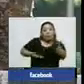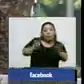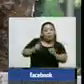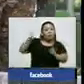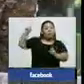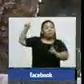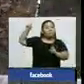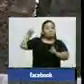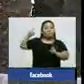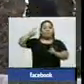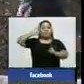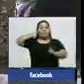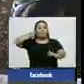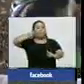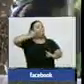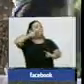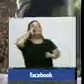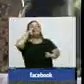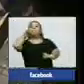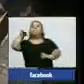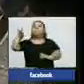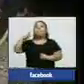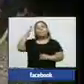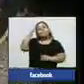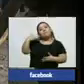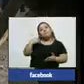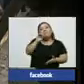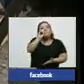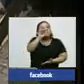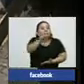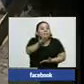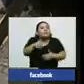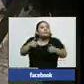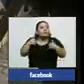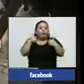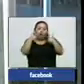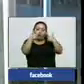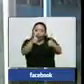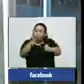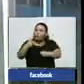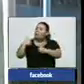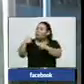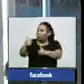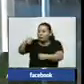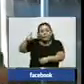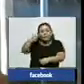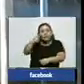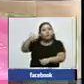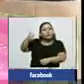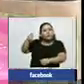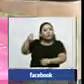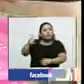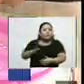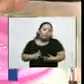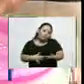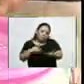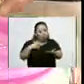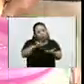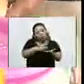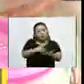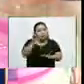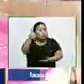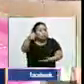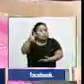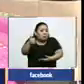vigilan que todo esté en orden. La señora dice que la acción es positiva. Sí que está bueno,